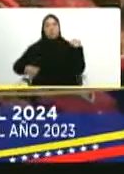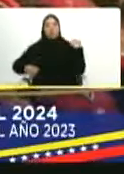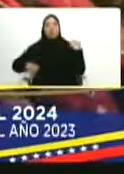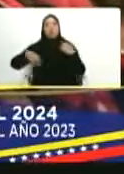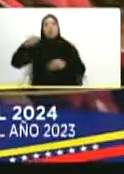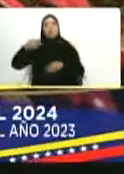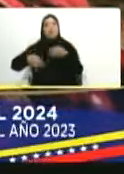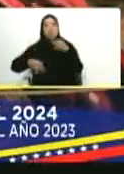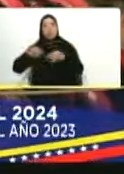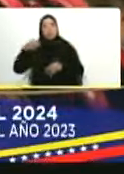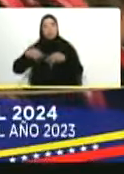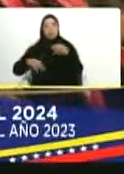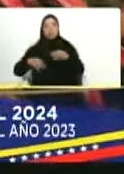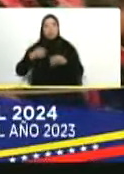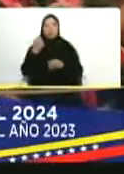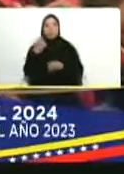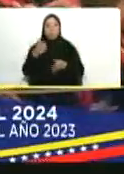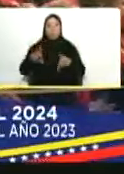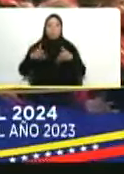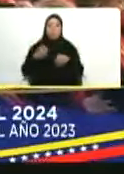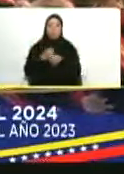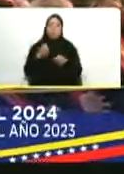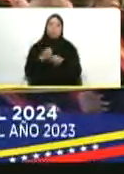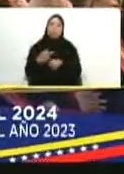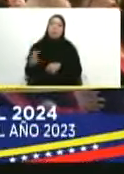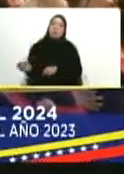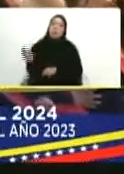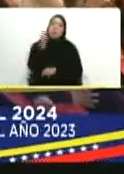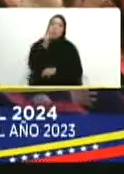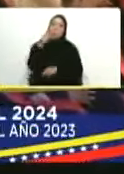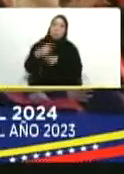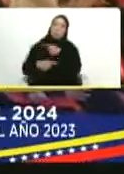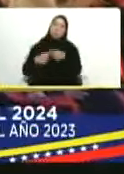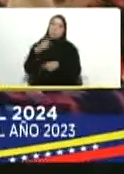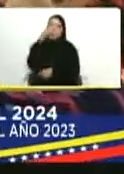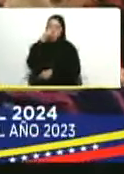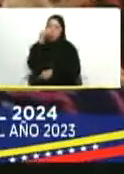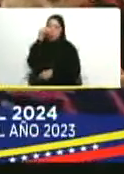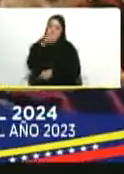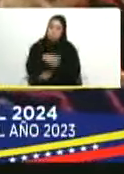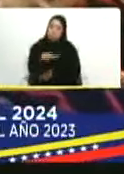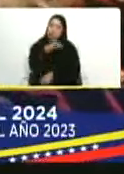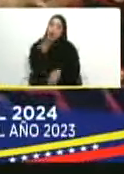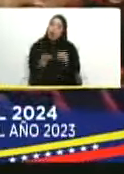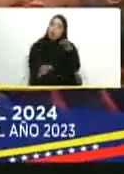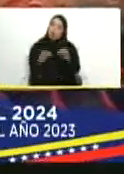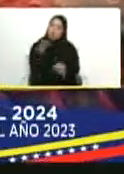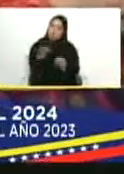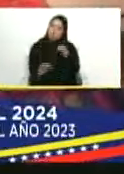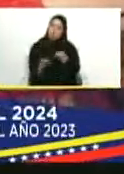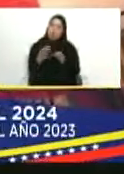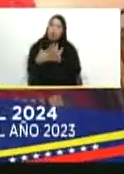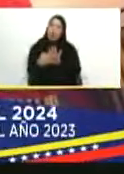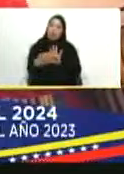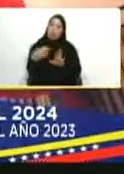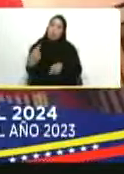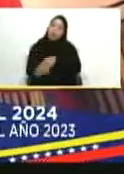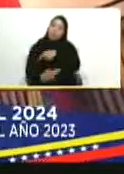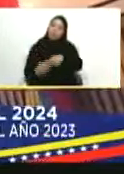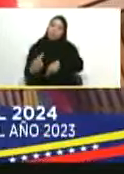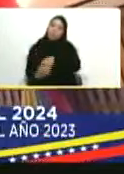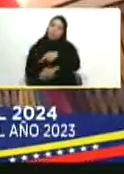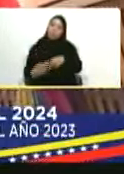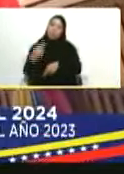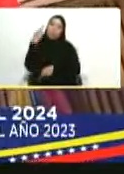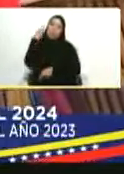esperanzas y las de un pueblo para que los meses y los años por venir el Poder Judicial dé ejemplo de una revolución judicial que será